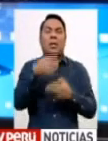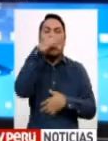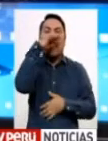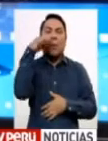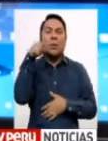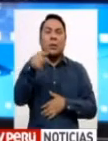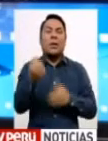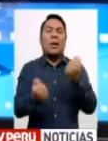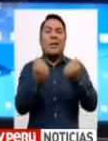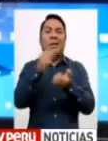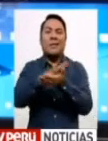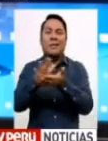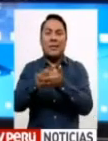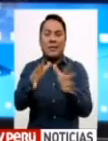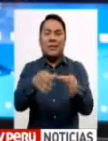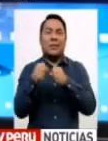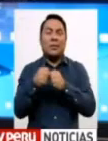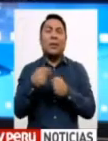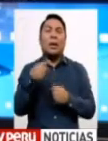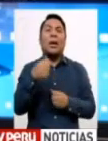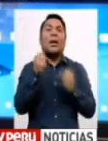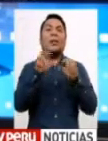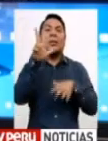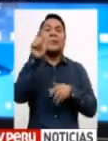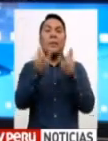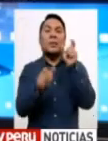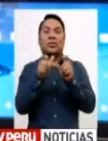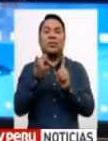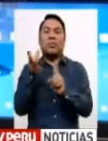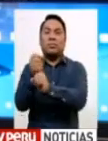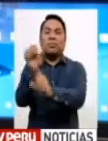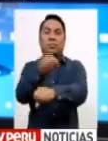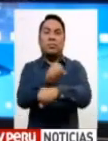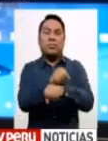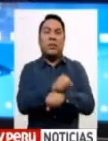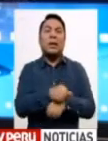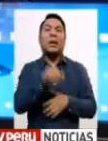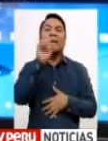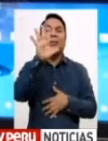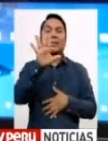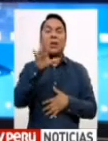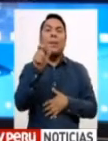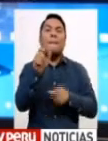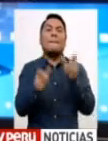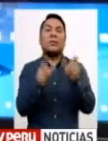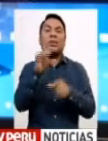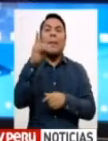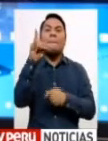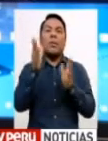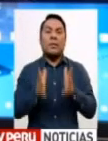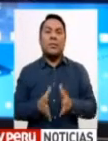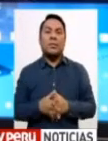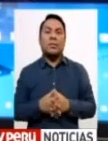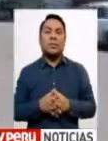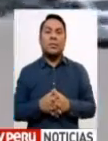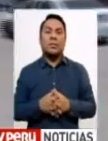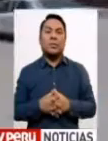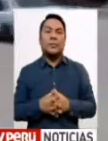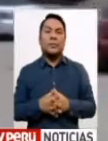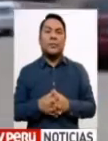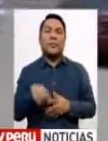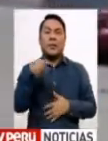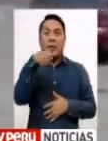el distrito de San Clemente. 13 personas han sido detenidas, entre ellos 5 bolivianos. La droga había